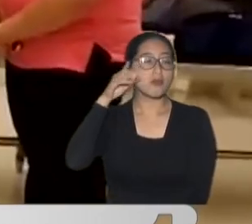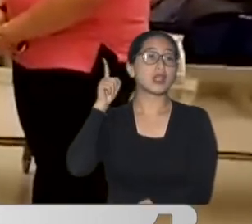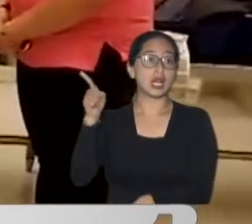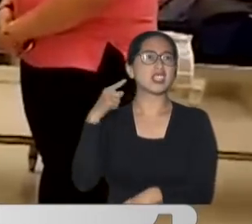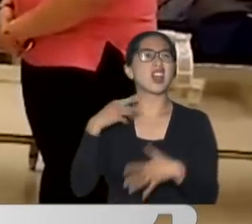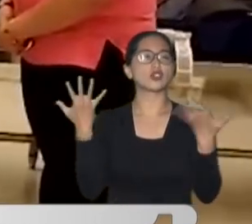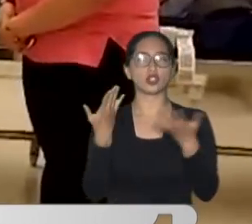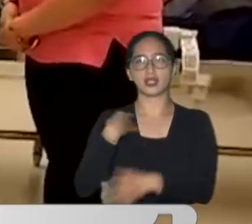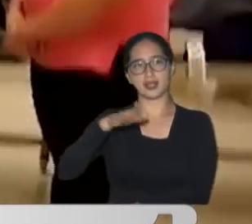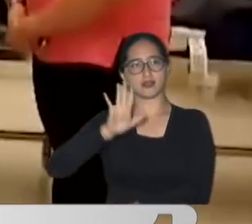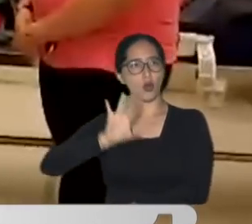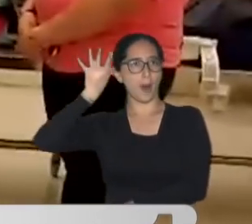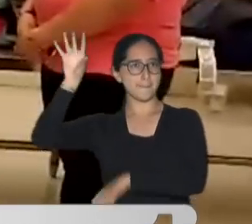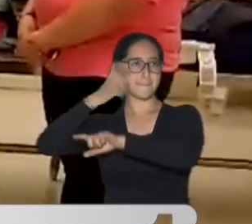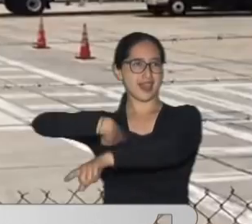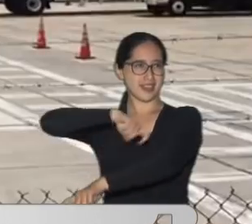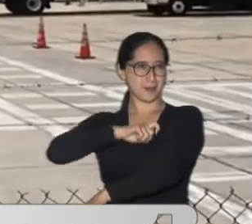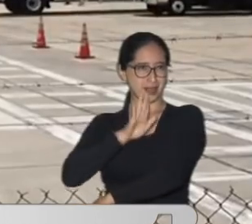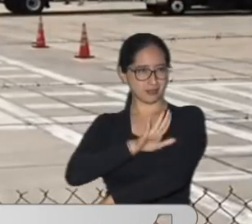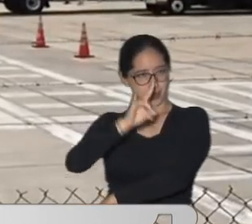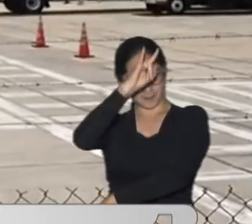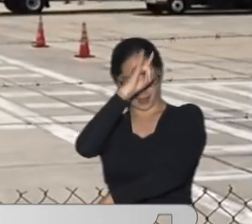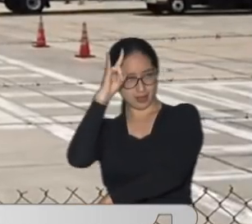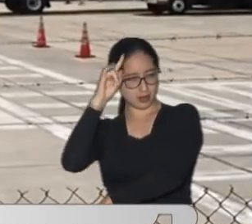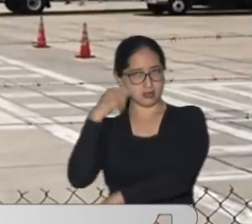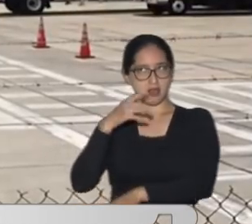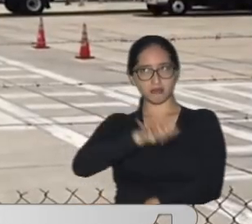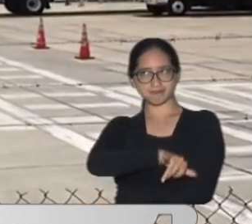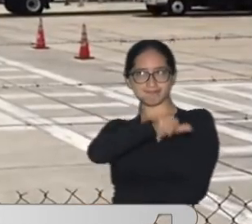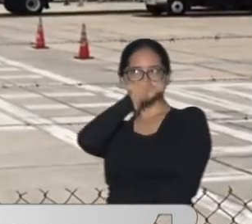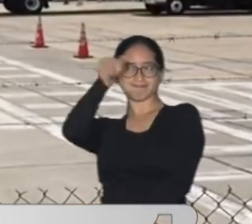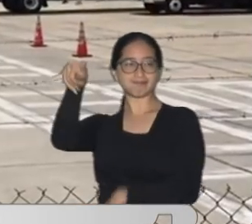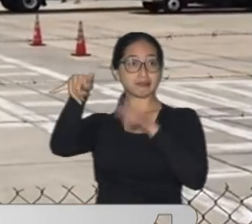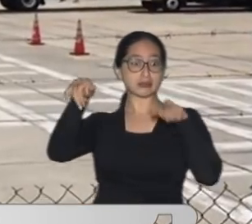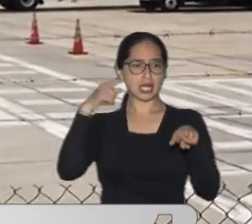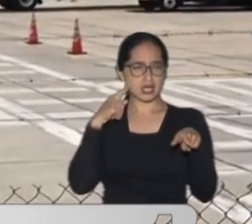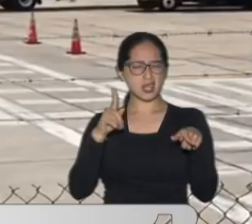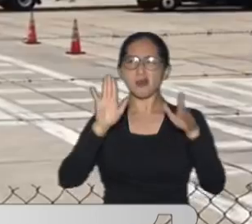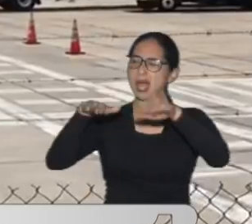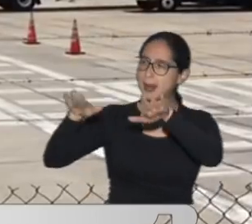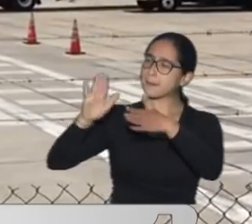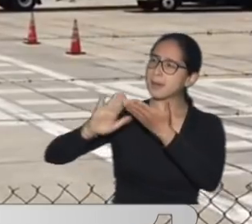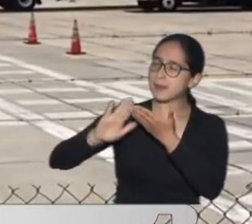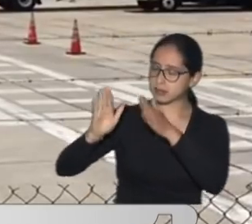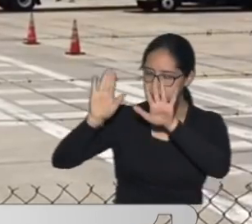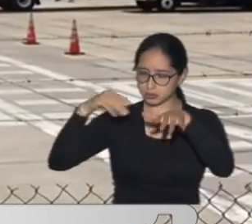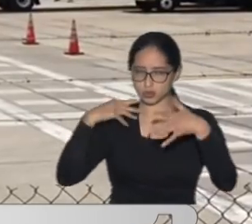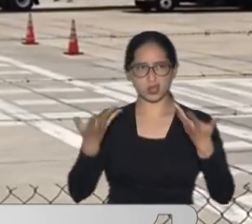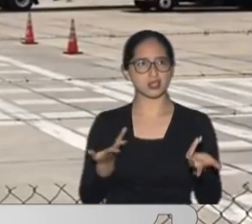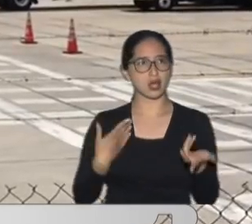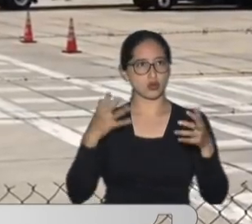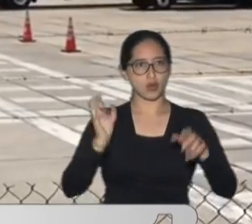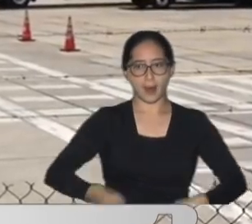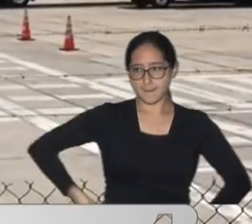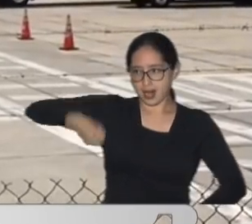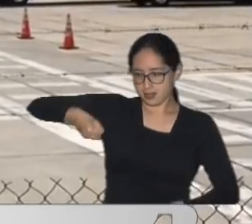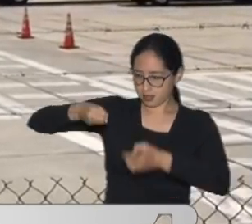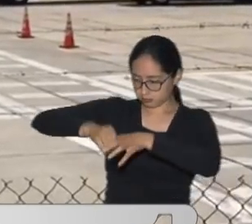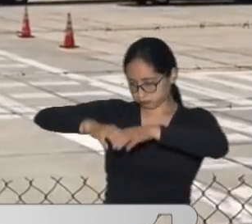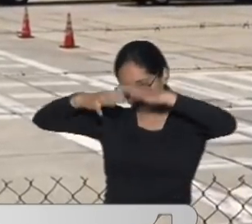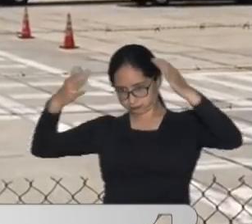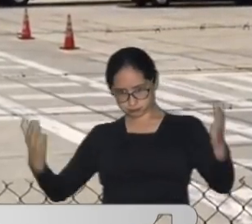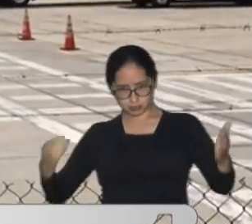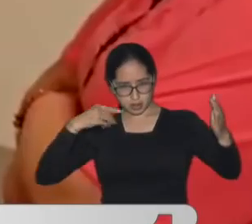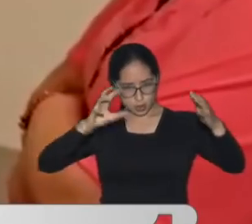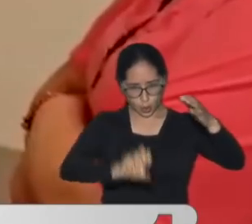Madrid, estupefaciente, clorhidrato de cocaína y alcaloide. Dicha sustancia fue encontrada en la inspección que se realizó en el filtro internacional